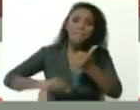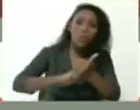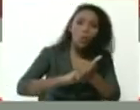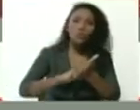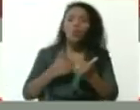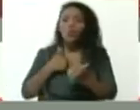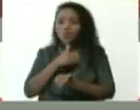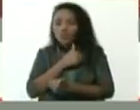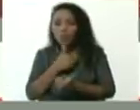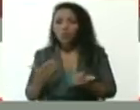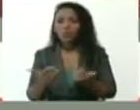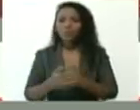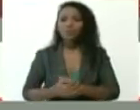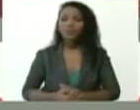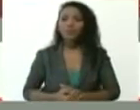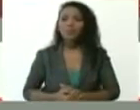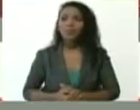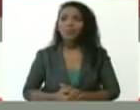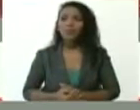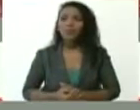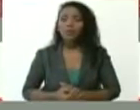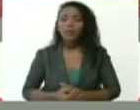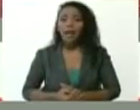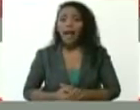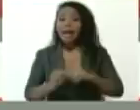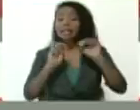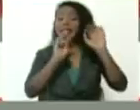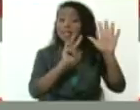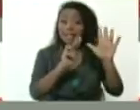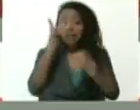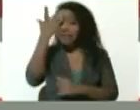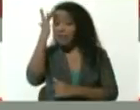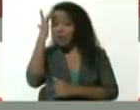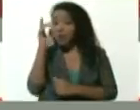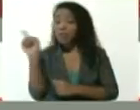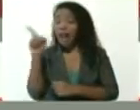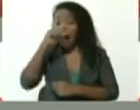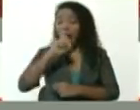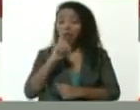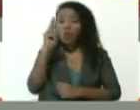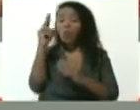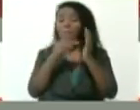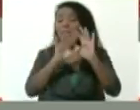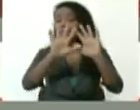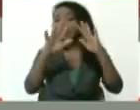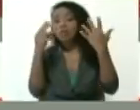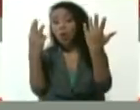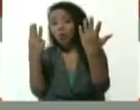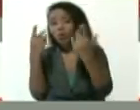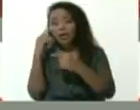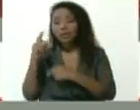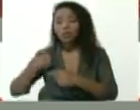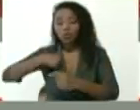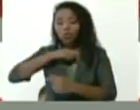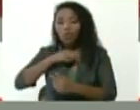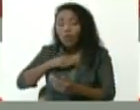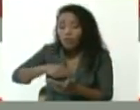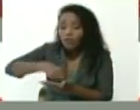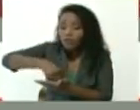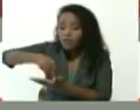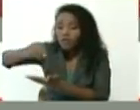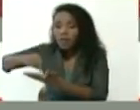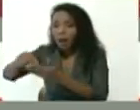Y en el 7 de febrero, si no me equivoco, del año 2018, íbamos a firmar